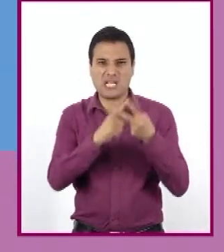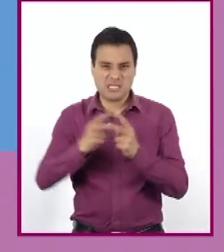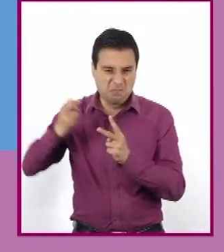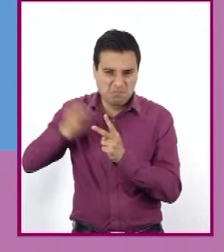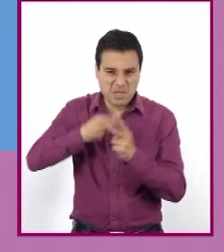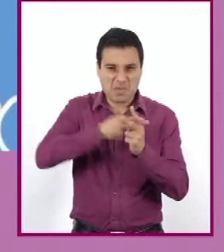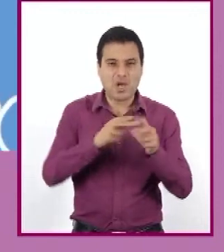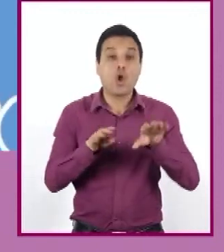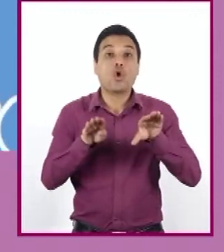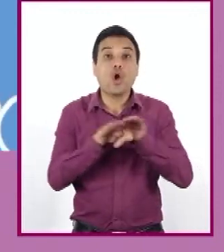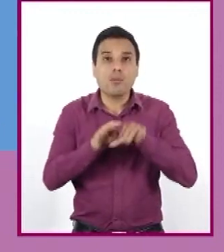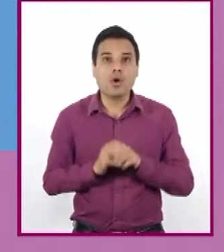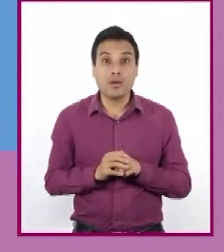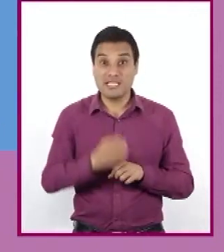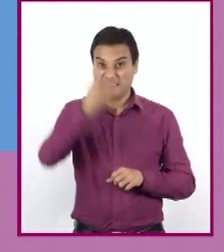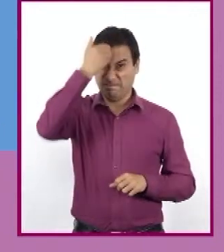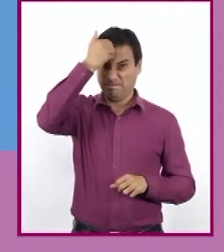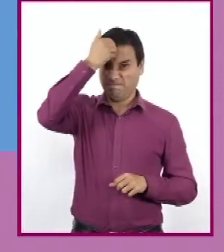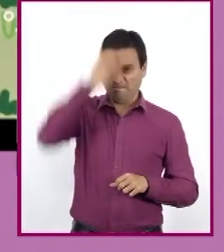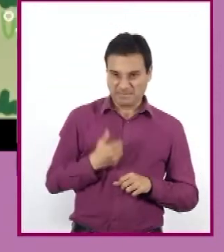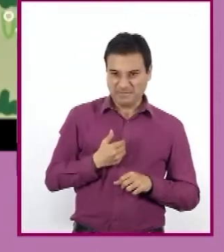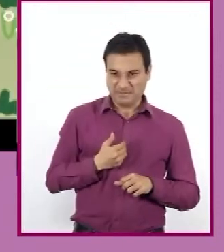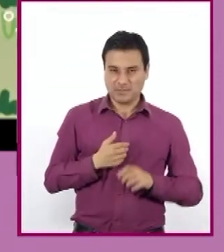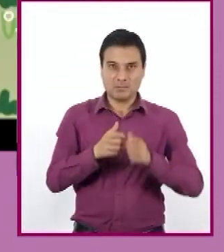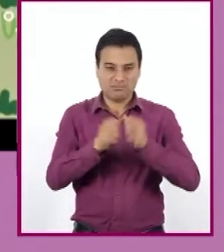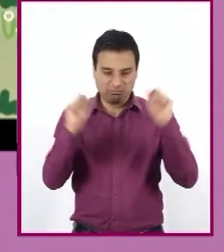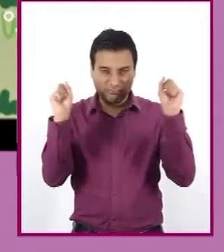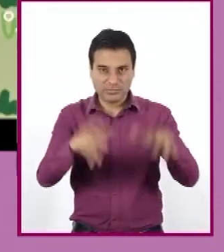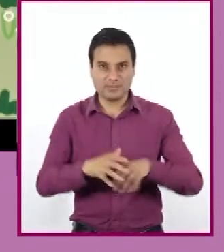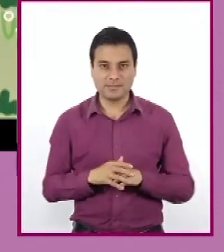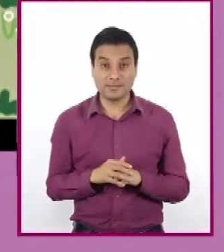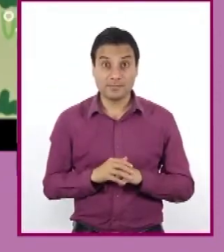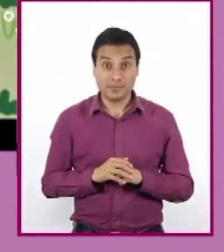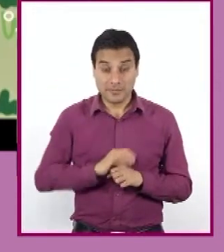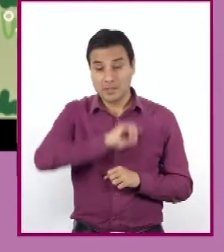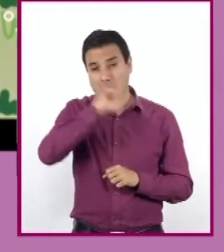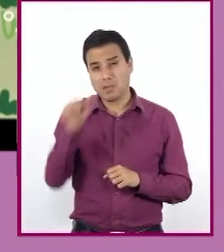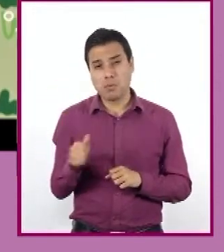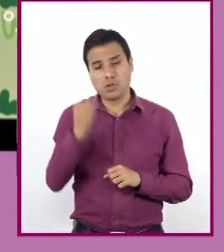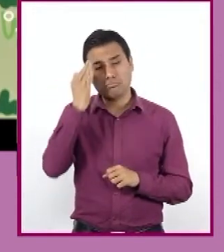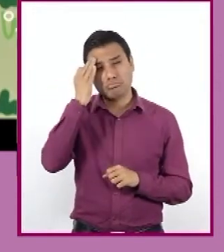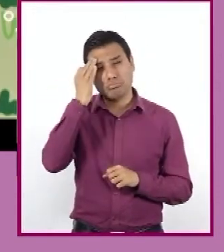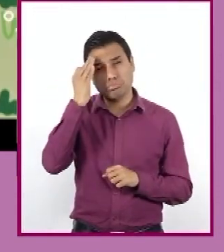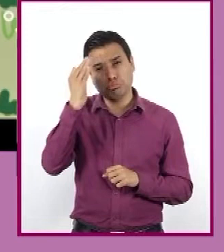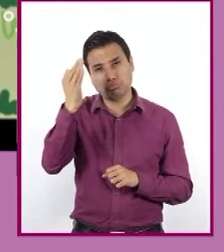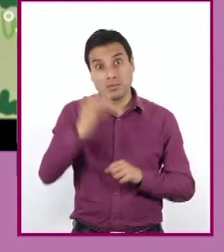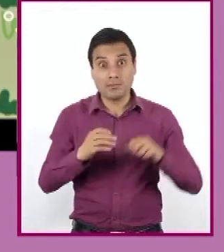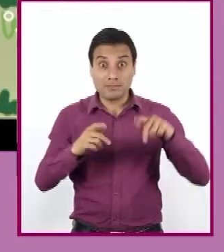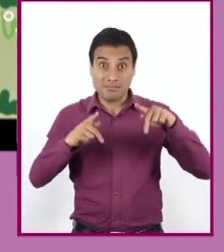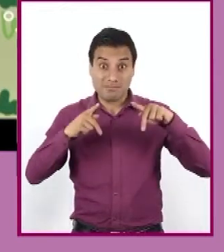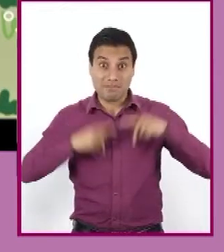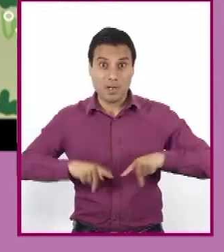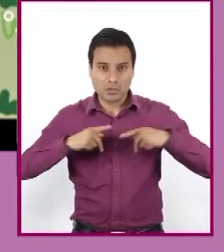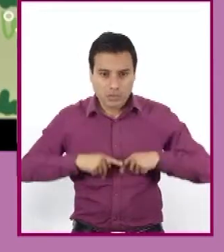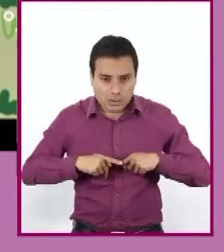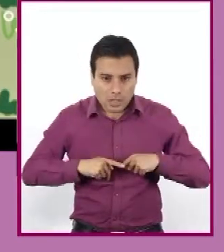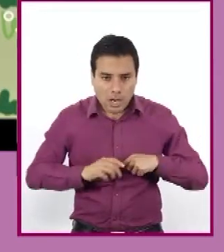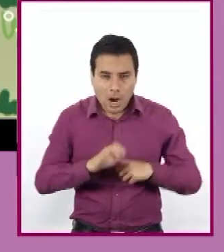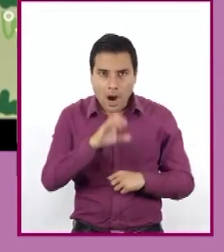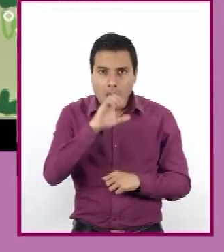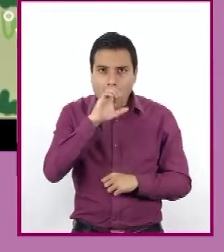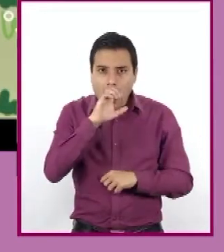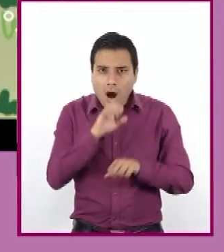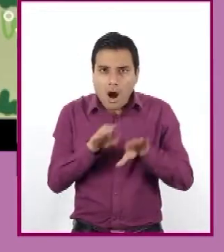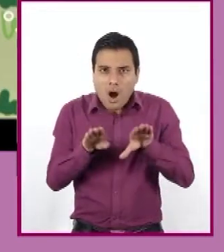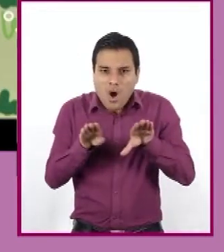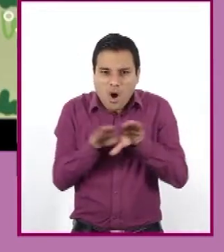cortándolas por la mitad y devolviéndolas al mar. Sin embargo, al pasar el tiempo, los pescadores se sorprendieron al ver que se había